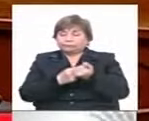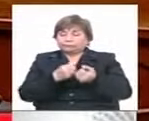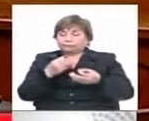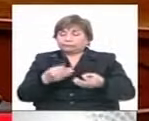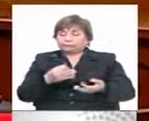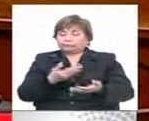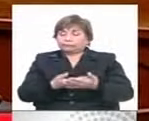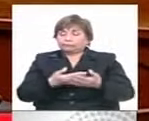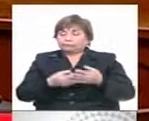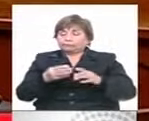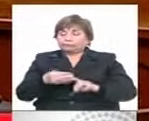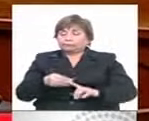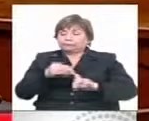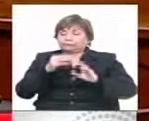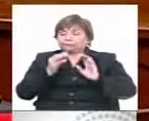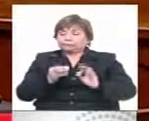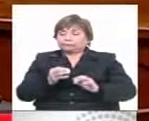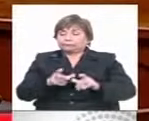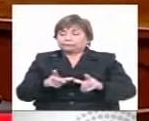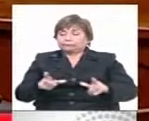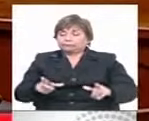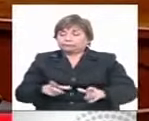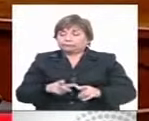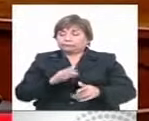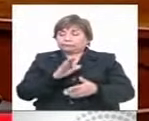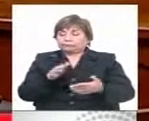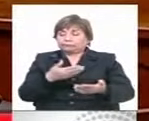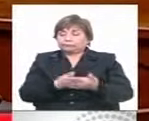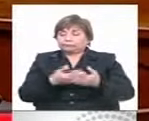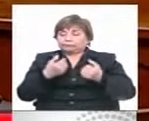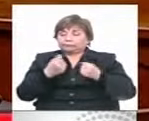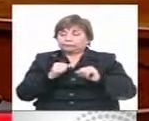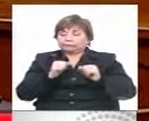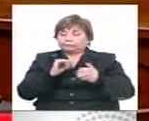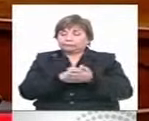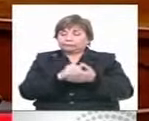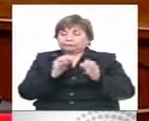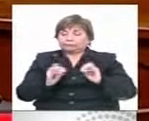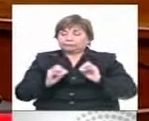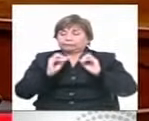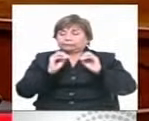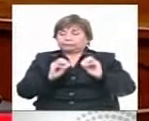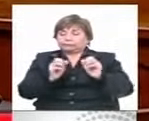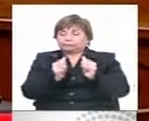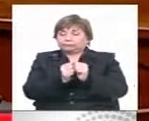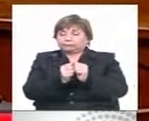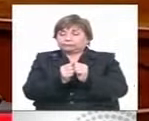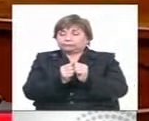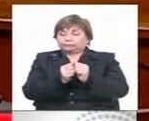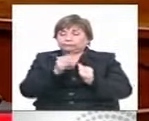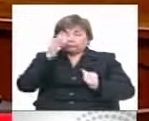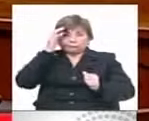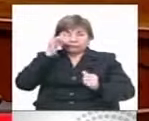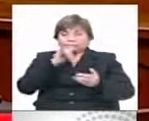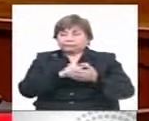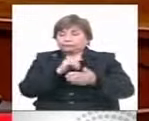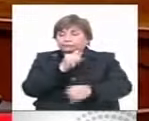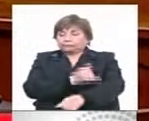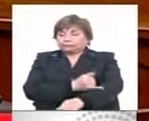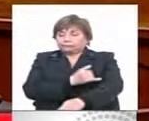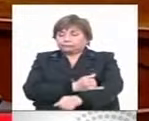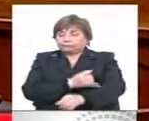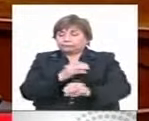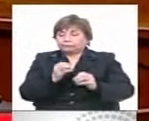pública, especialmente regional y local. Todos estos esfuerzos deben ir acompañados de mejores capacidades institucionales en los